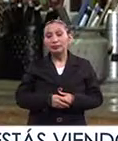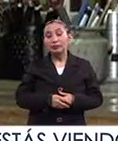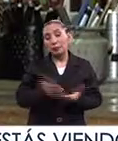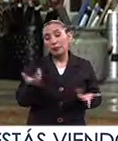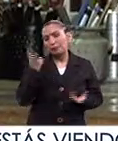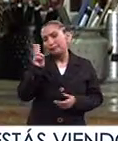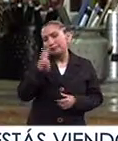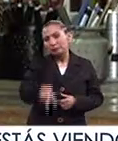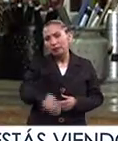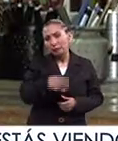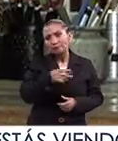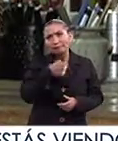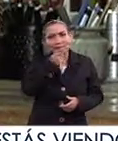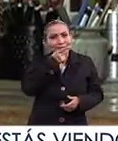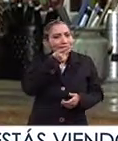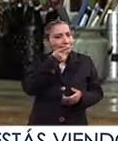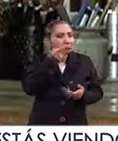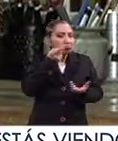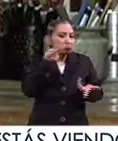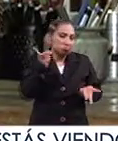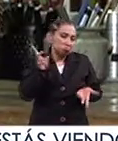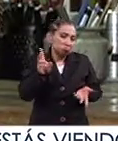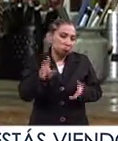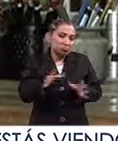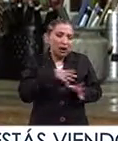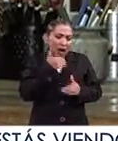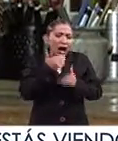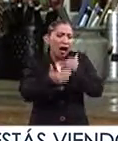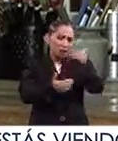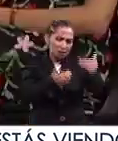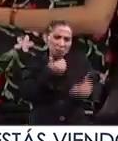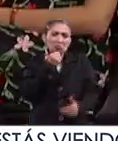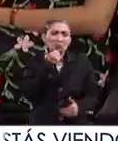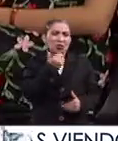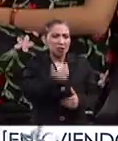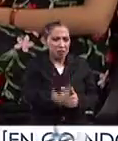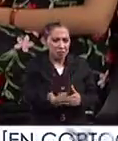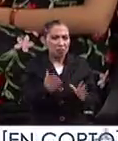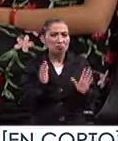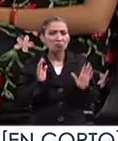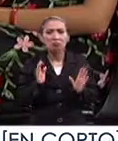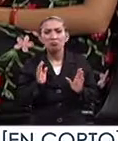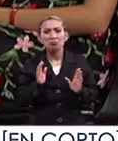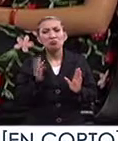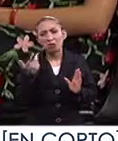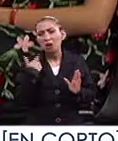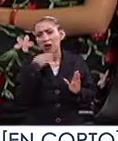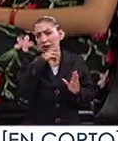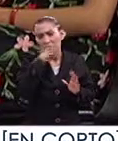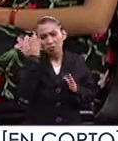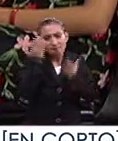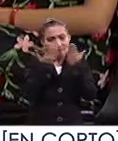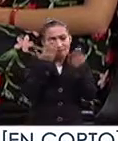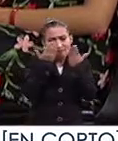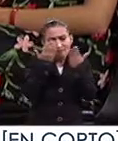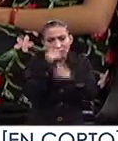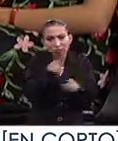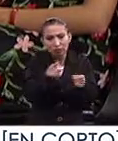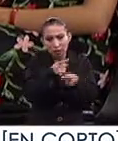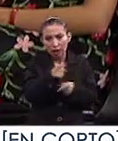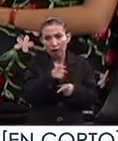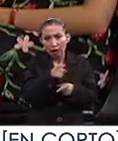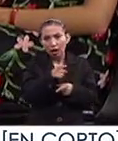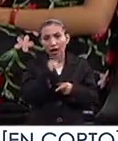aunque realmente puedo decir que avancé con mucha rapidez en el estudio de la